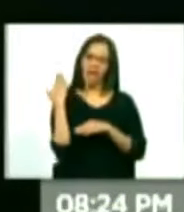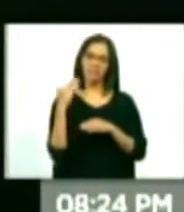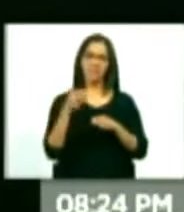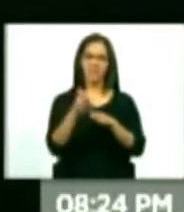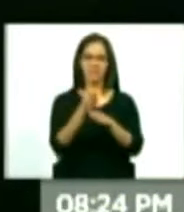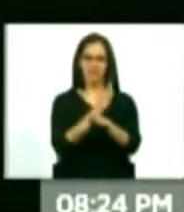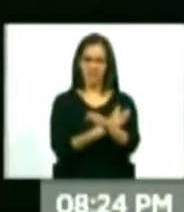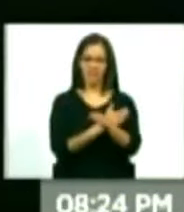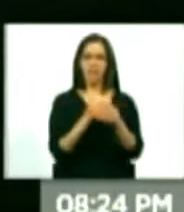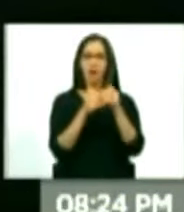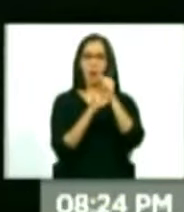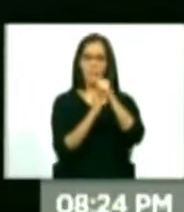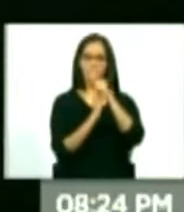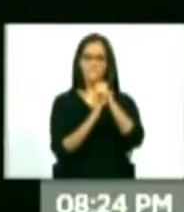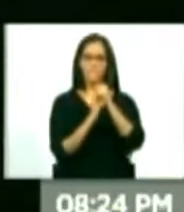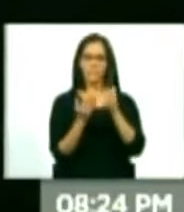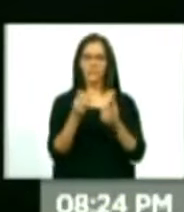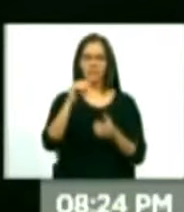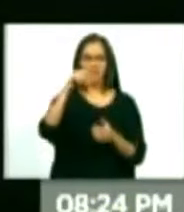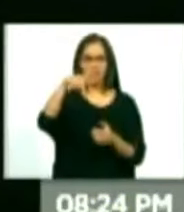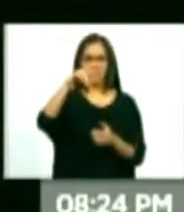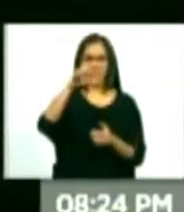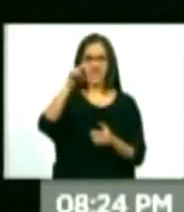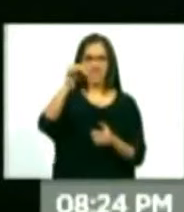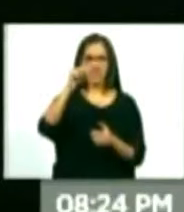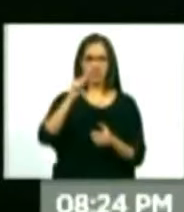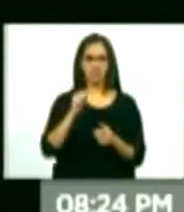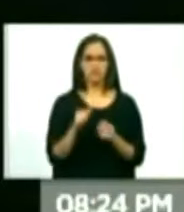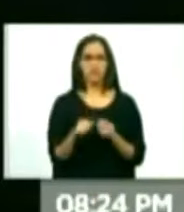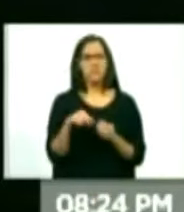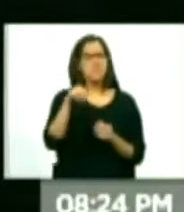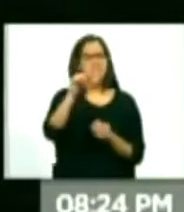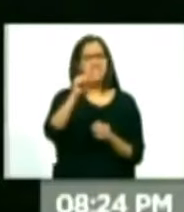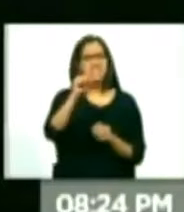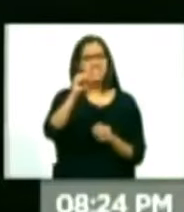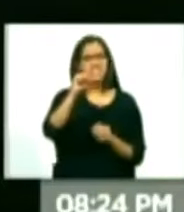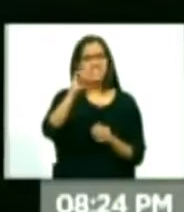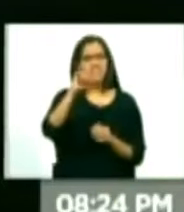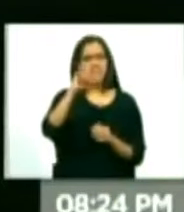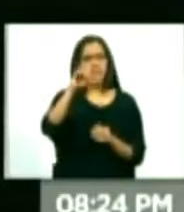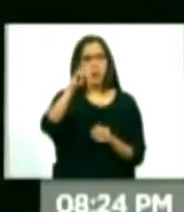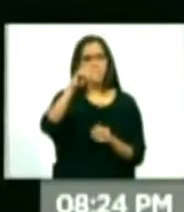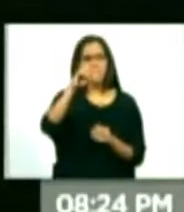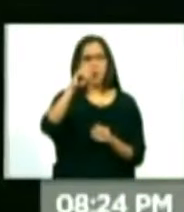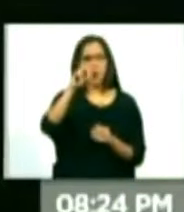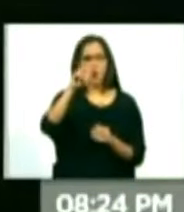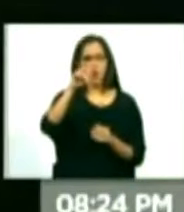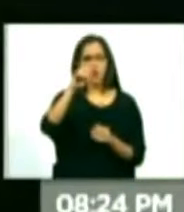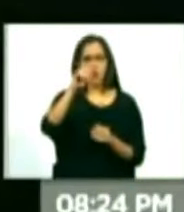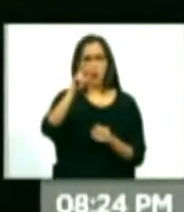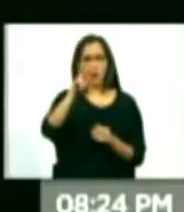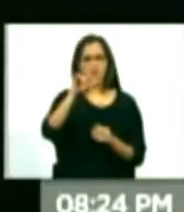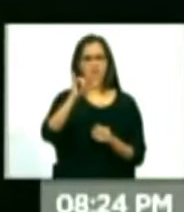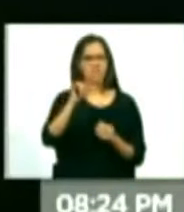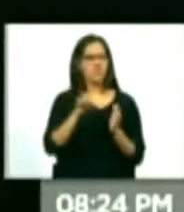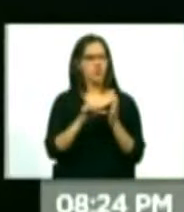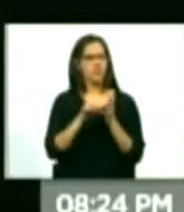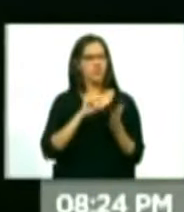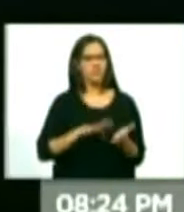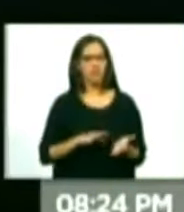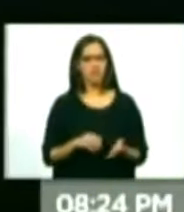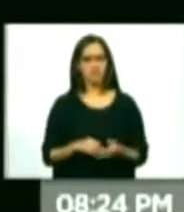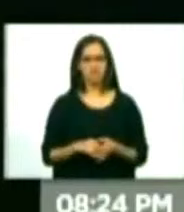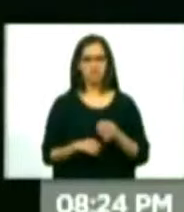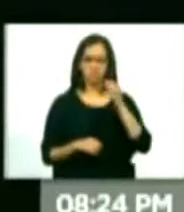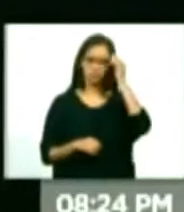de Simonovic, el asesino Simonovic, cobardes. ¿Dónde está Simonovic, por cierto? ¿Vendrá para la consulta Simonovic?